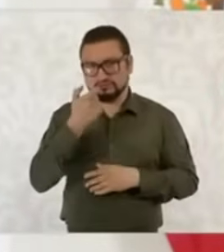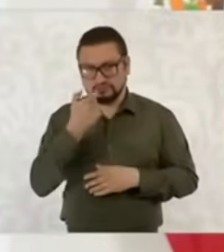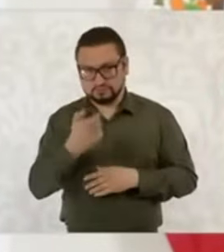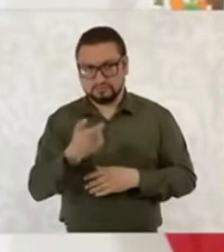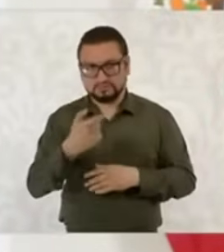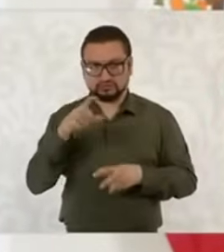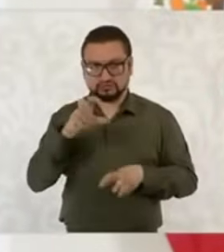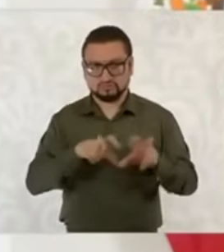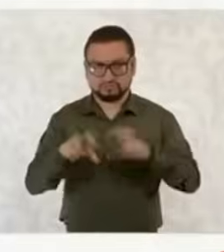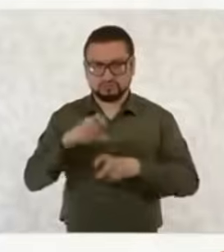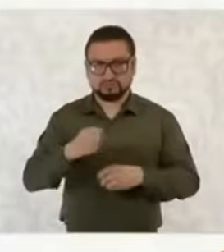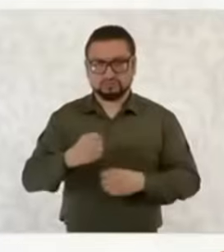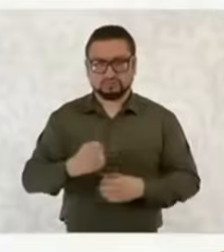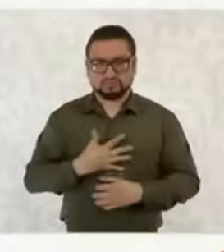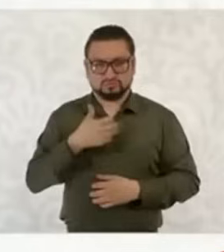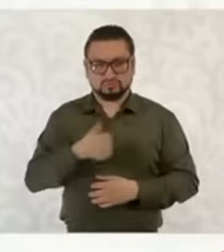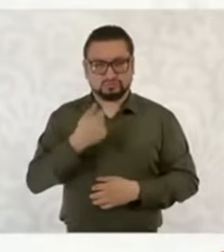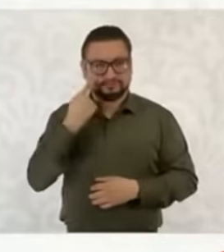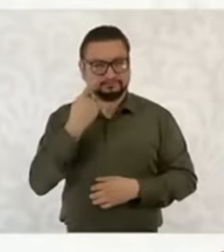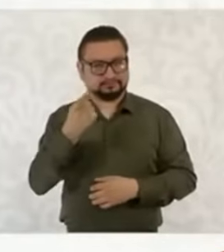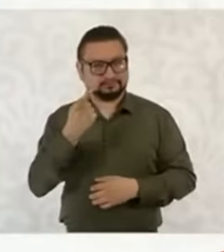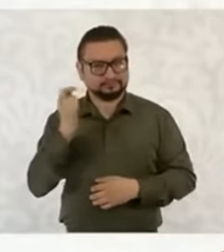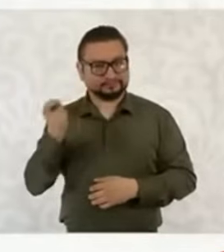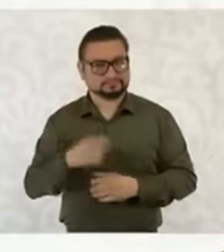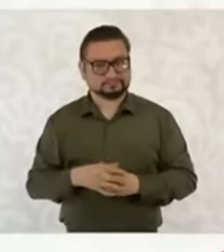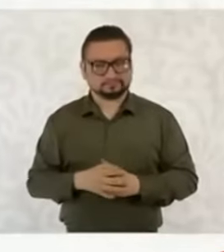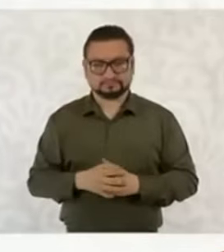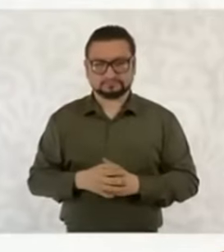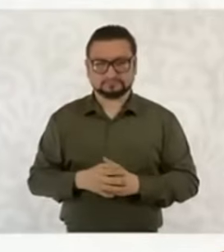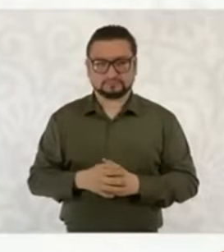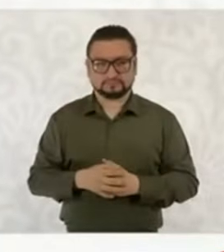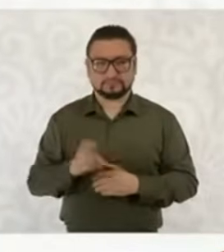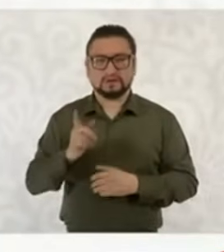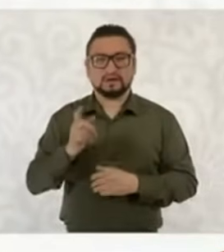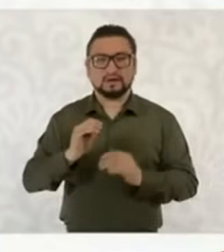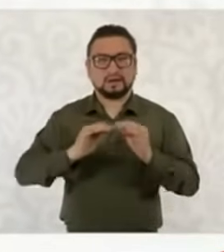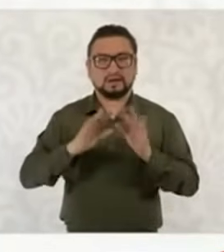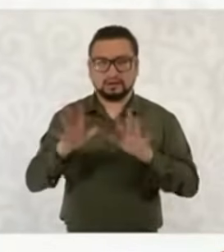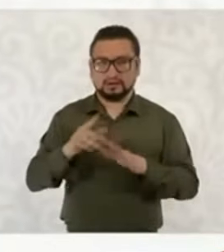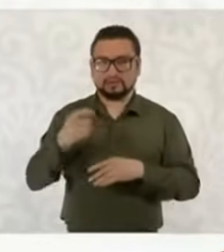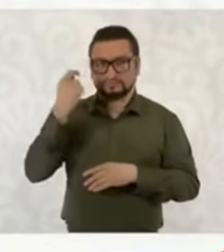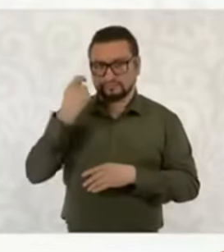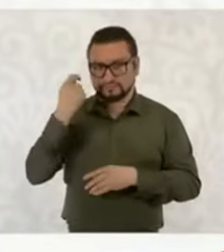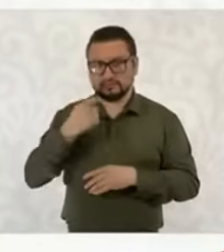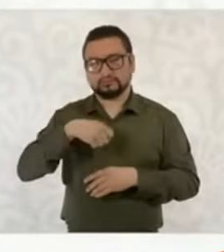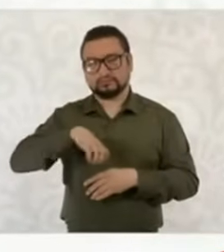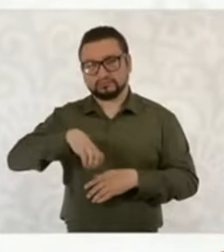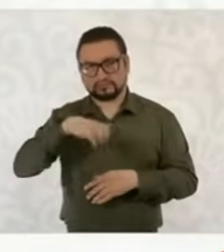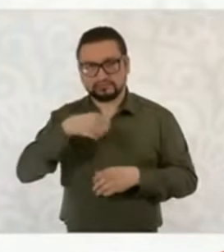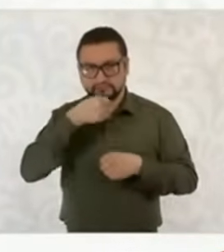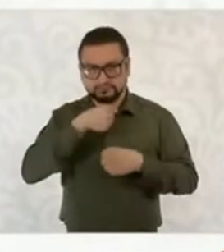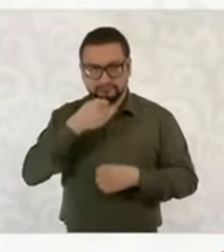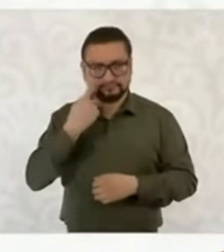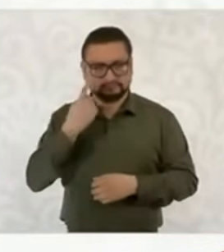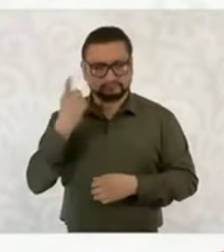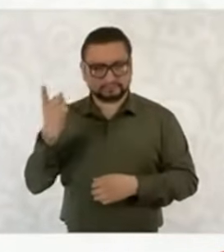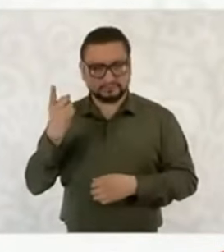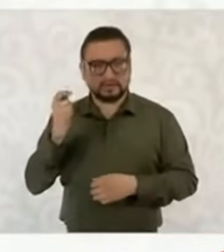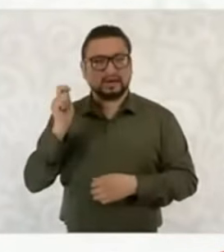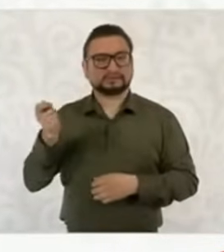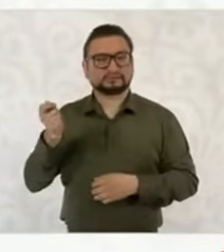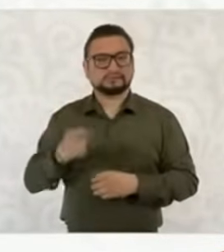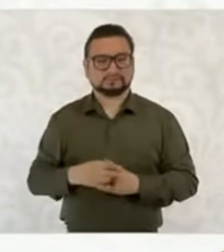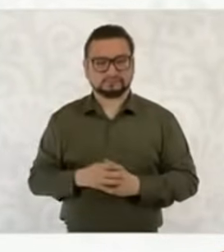de inversión social, los programas prioritarios, por supuesto la pensión para adultos mayores, es la que representa la